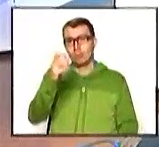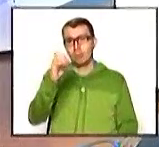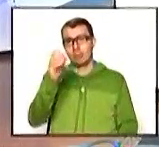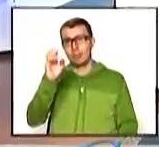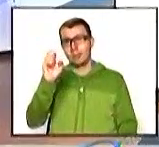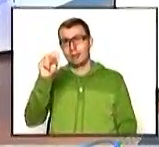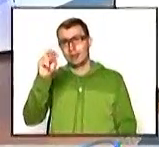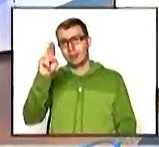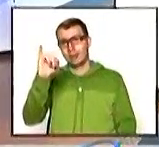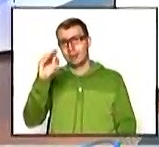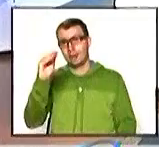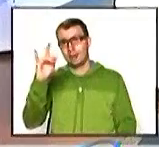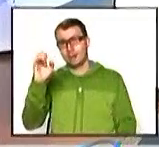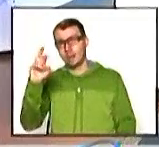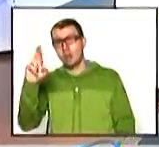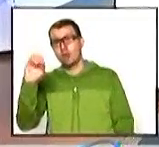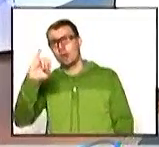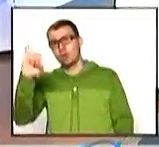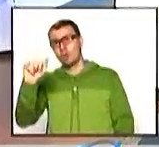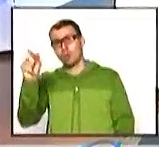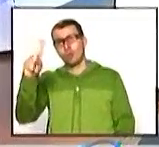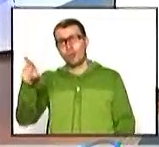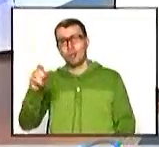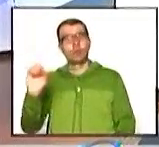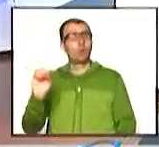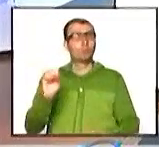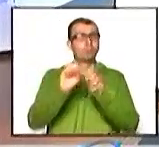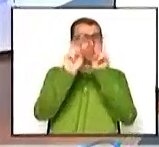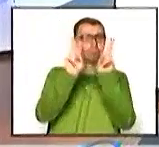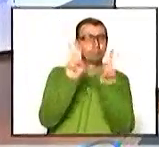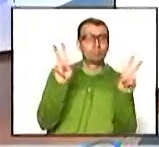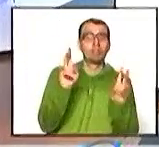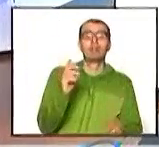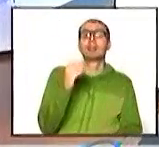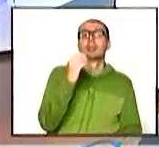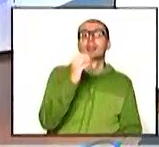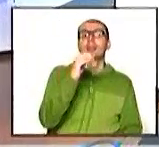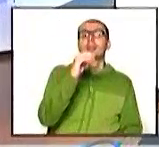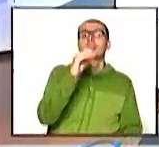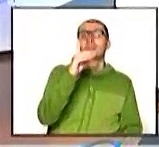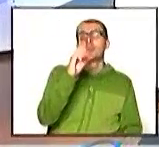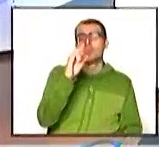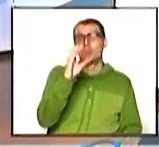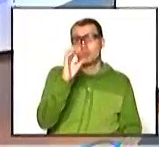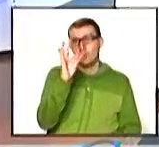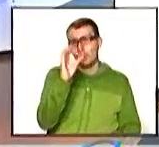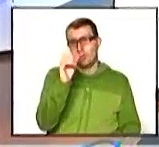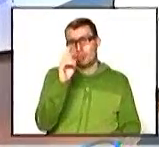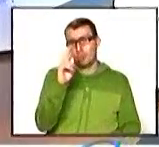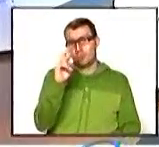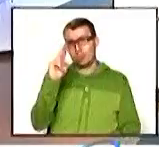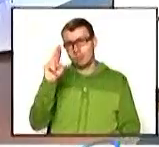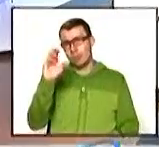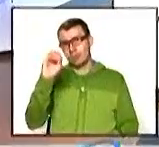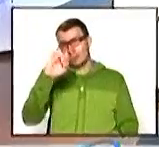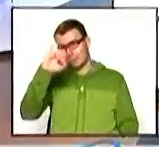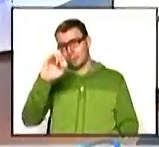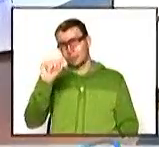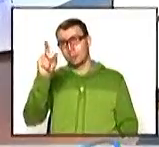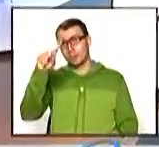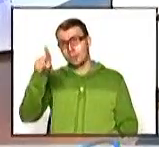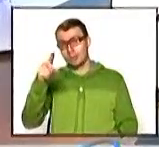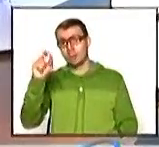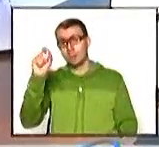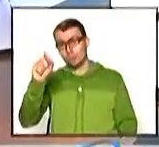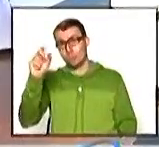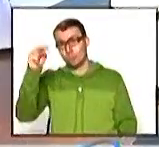doctorrojas.net. También ahí van a tener esa posibilidad. Es un esfuerzo que nosotros hacemos realmente todos los días para estar al aire y